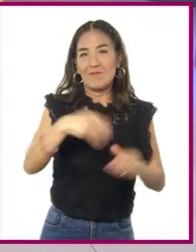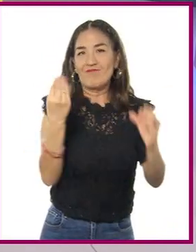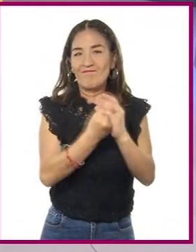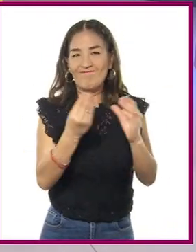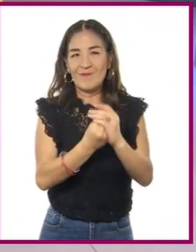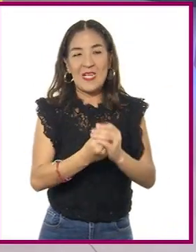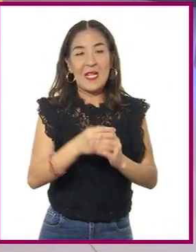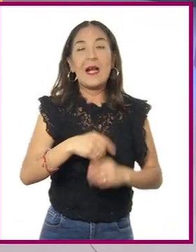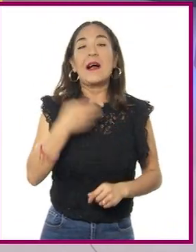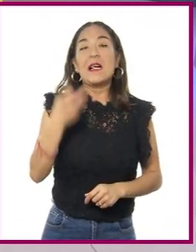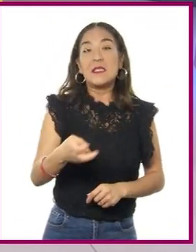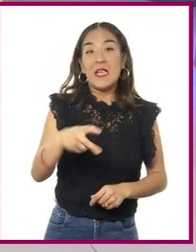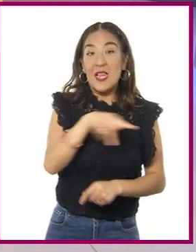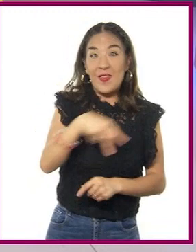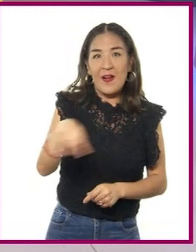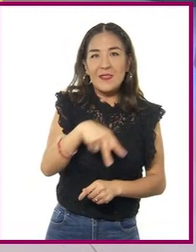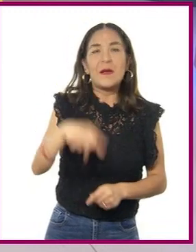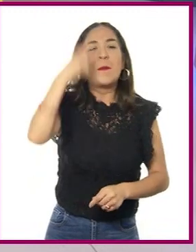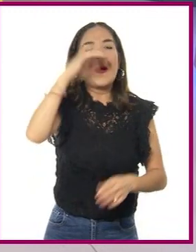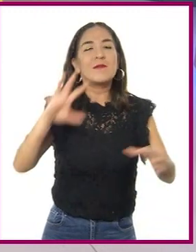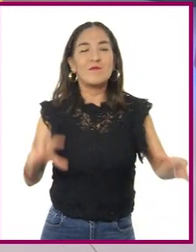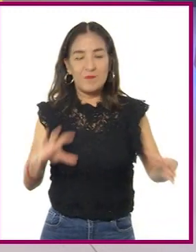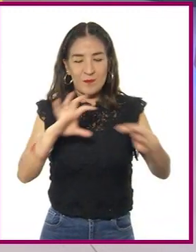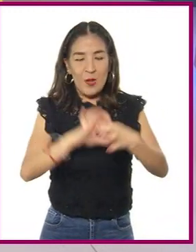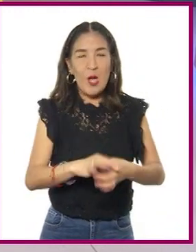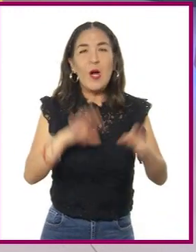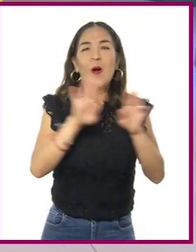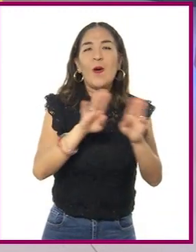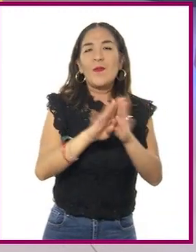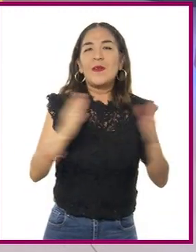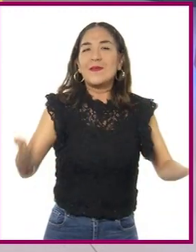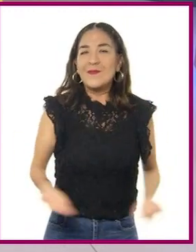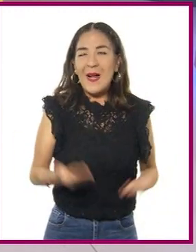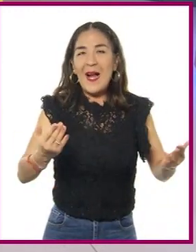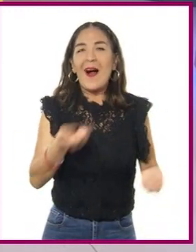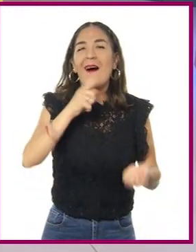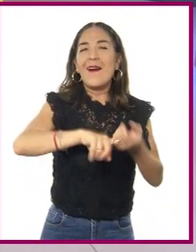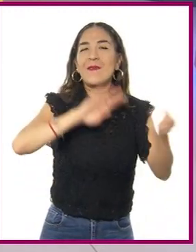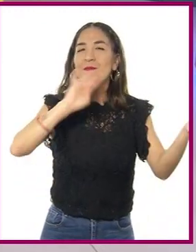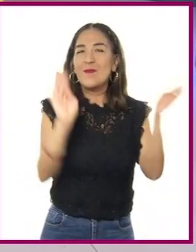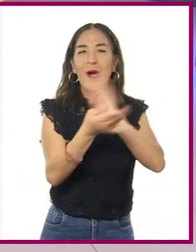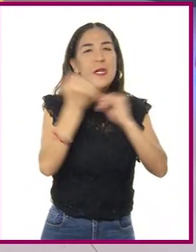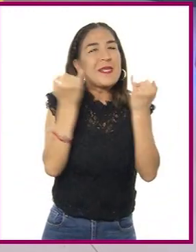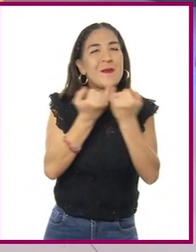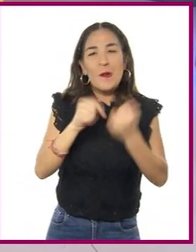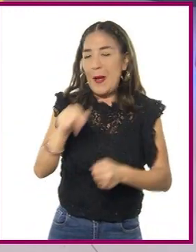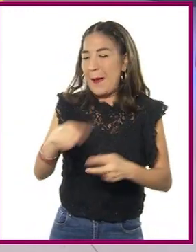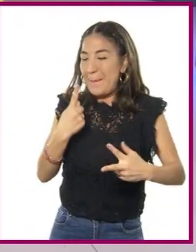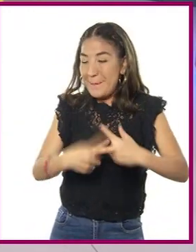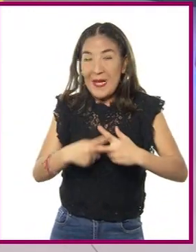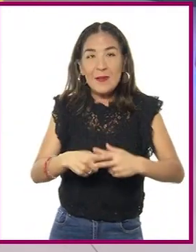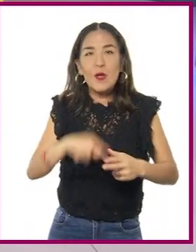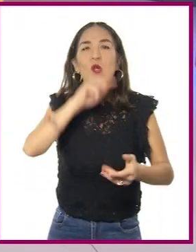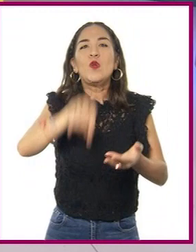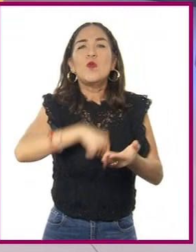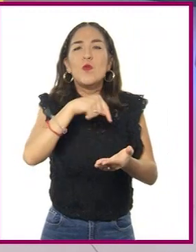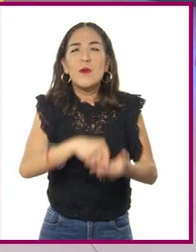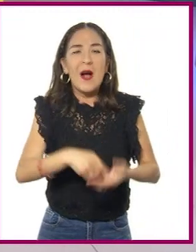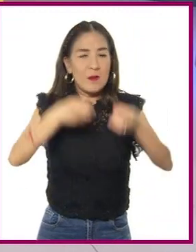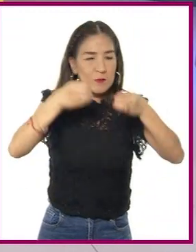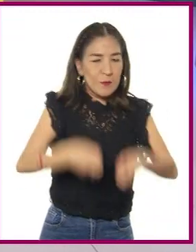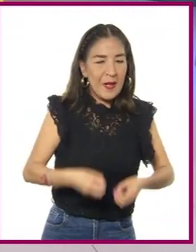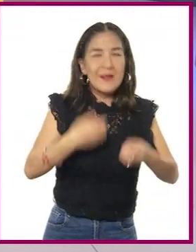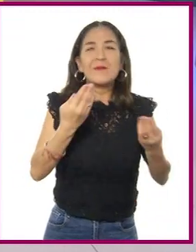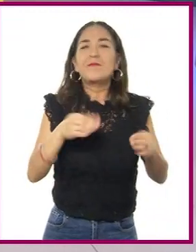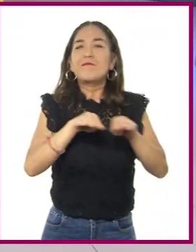una manera de sentirse en el mundo y, al igual que las matemáticas, nos acerca a comprender el espacio que habitamos.